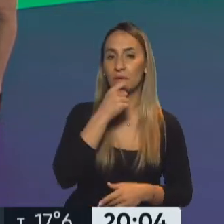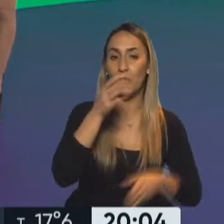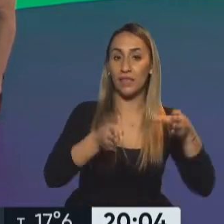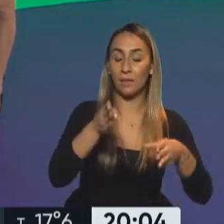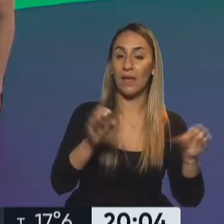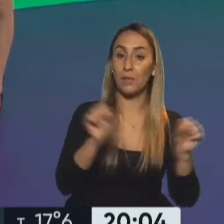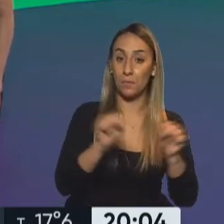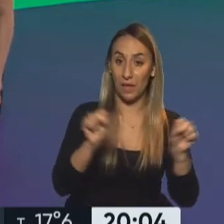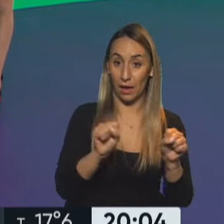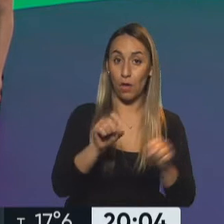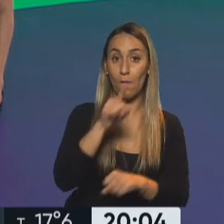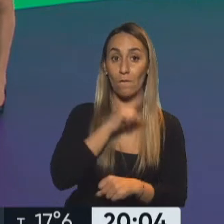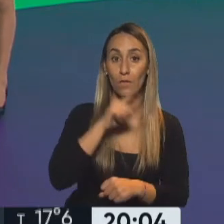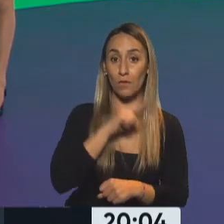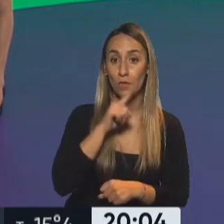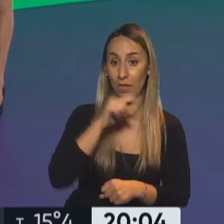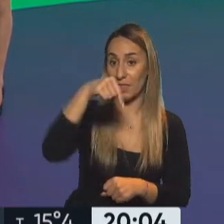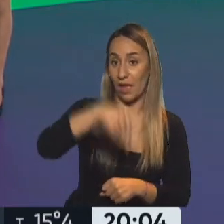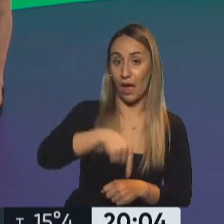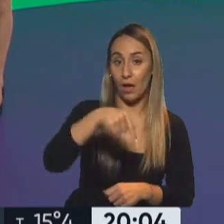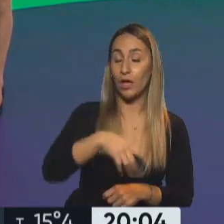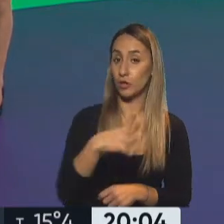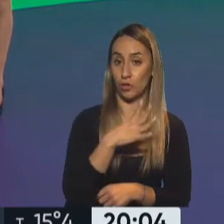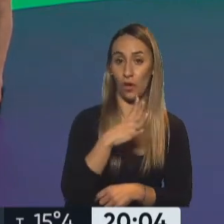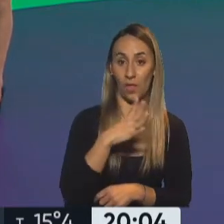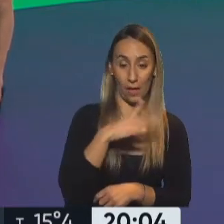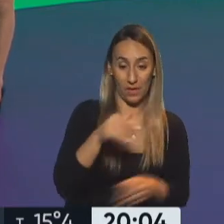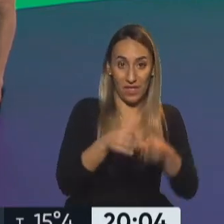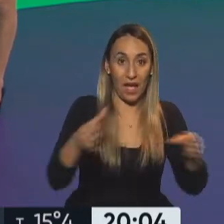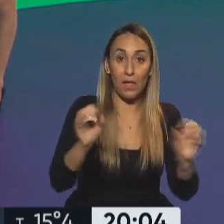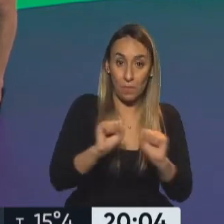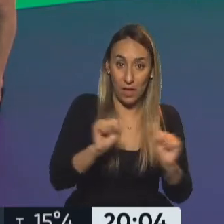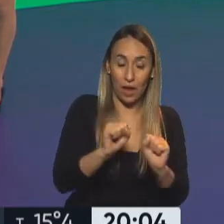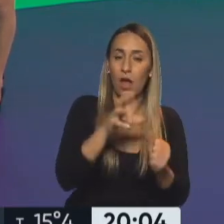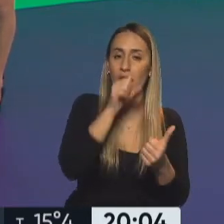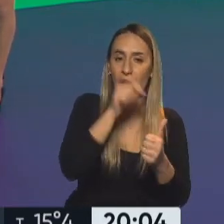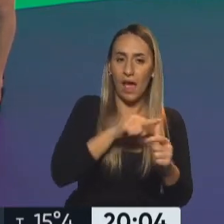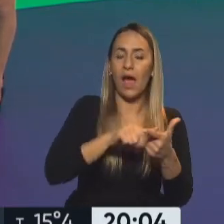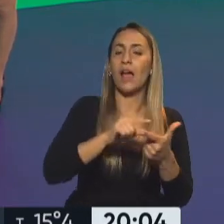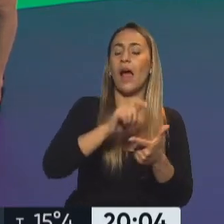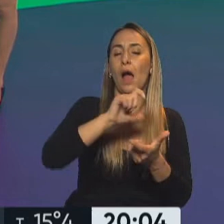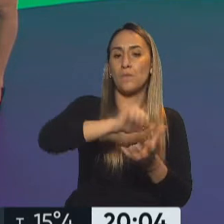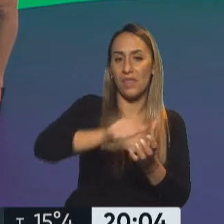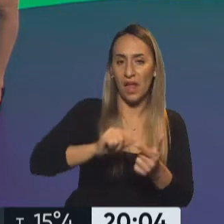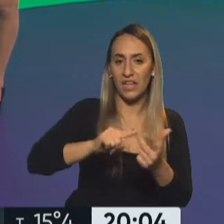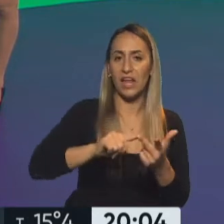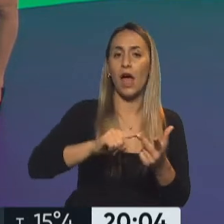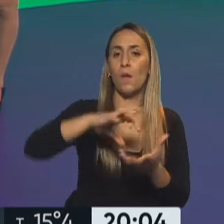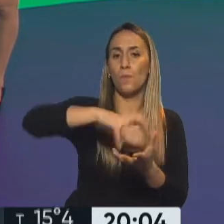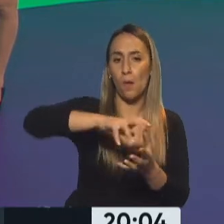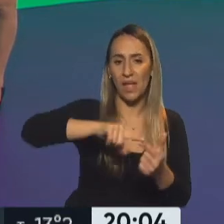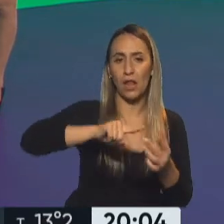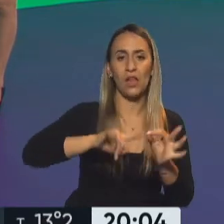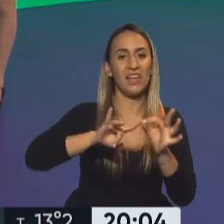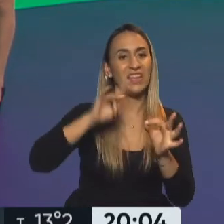ejemplo, las frutas que en esta estación que todavía estamos atravesando, naranja, mandarina, pomelo y quinota, son como de las